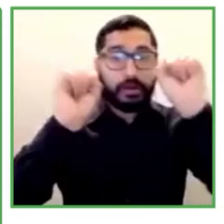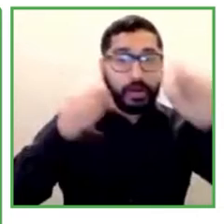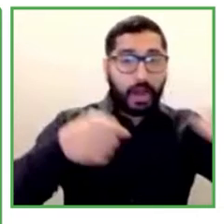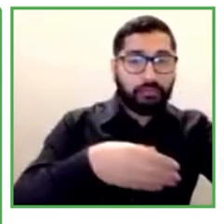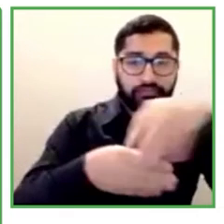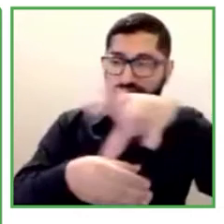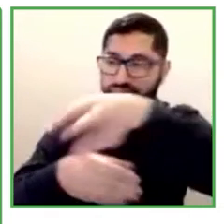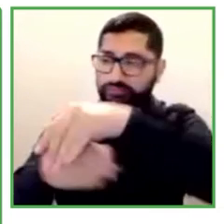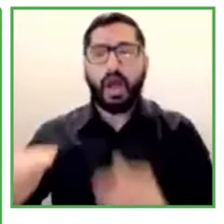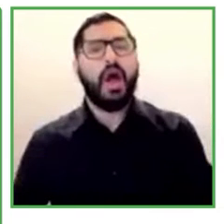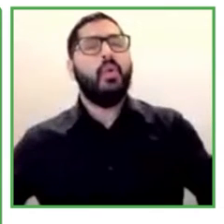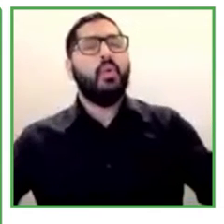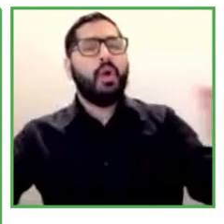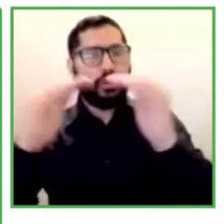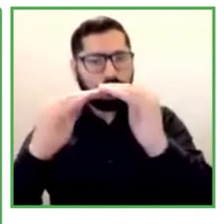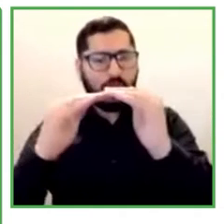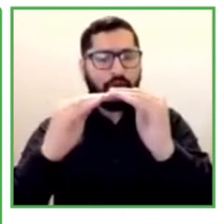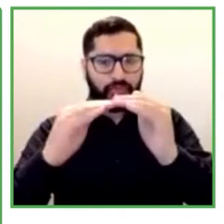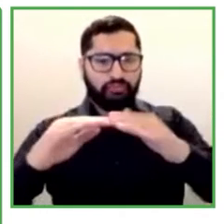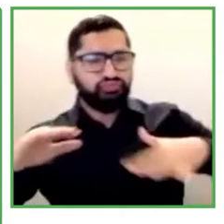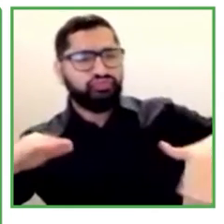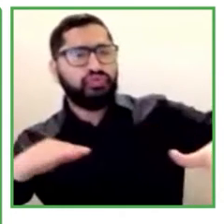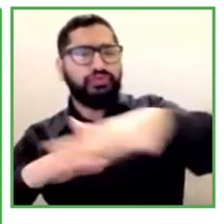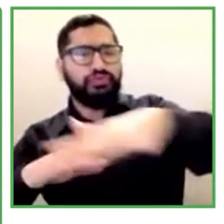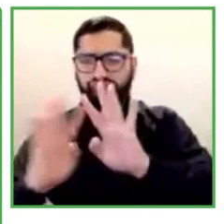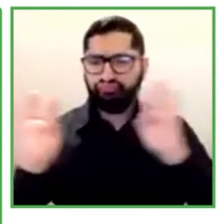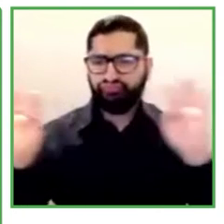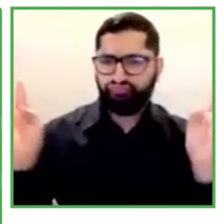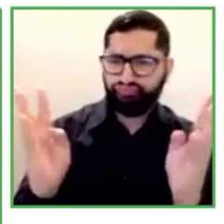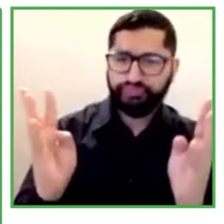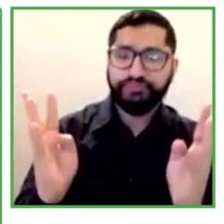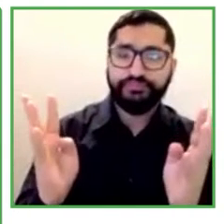inclusión también tiene